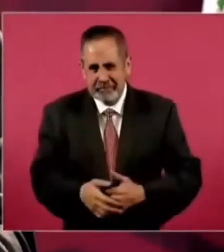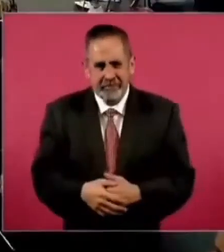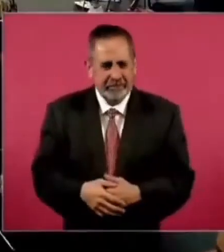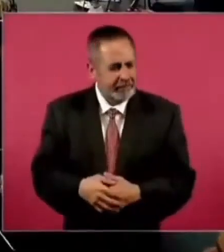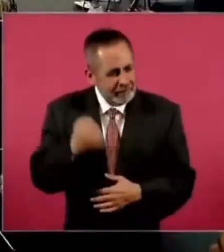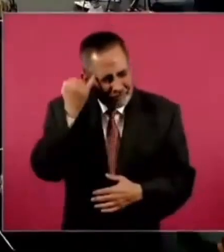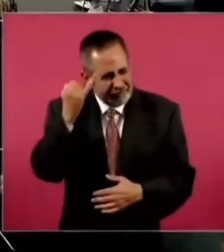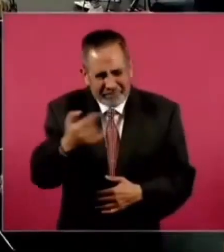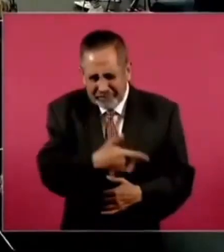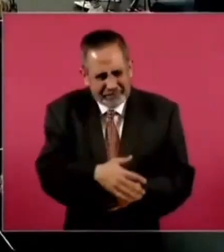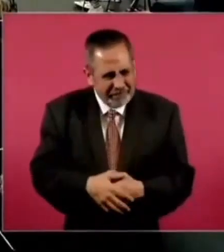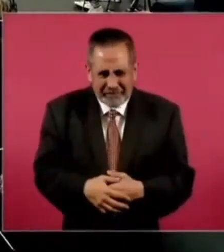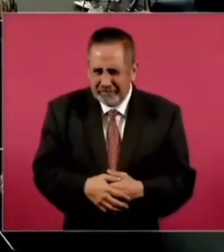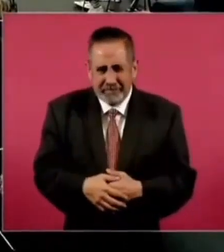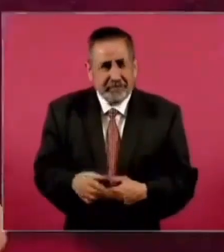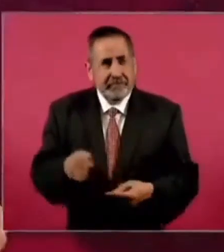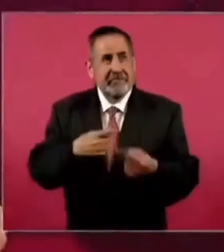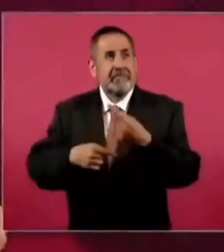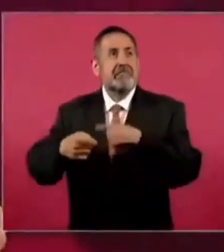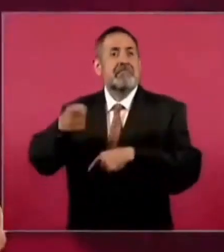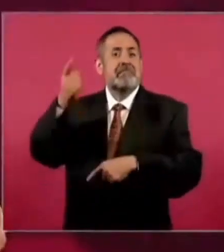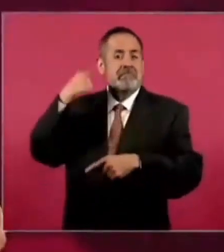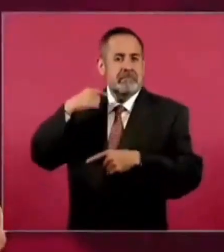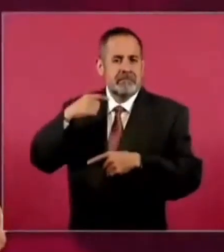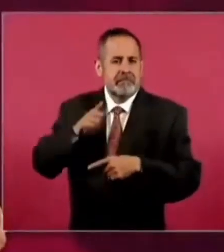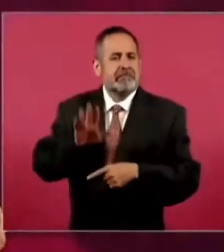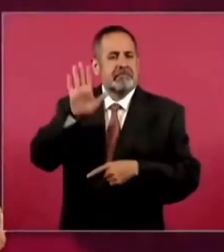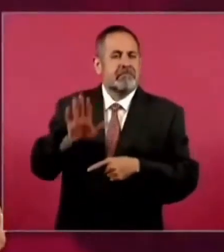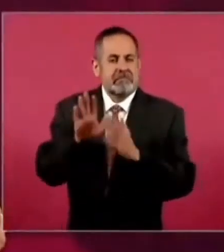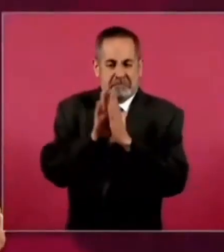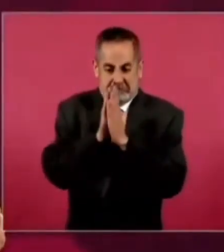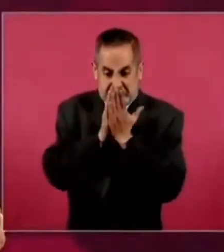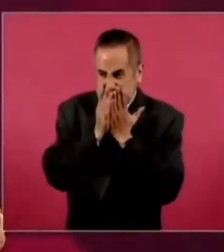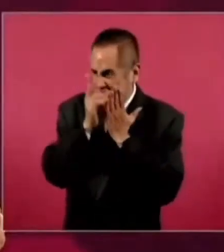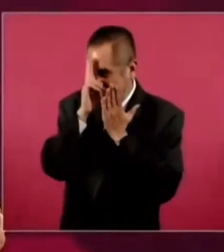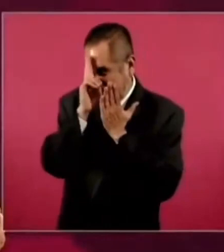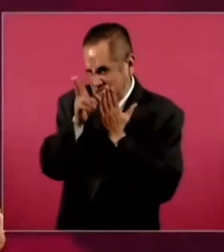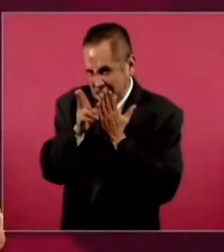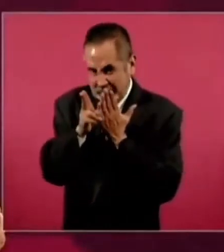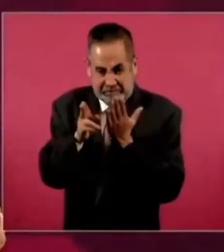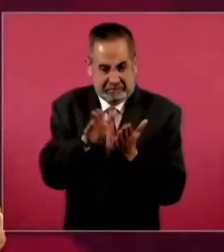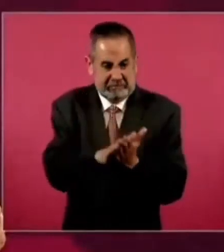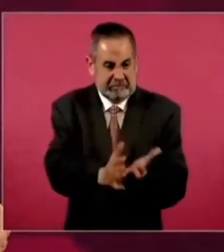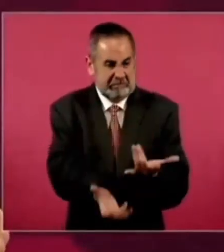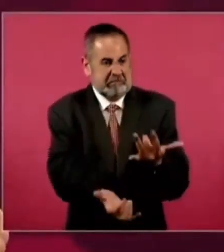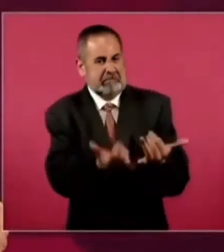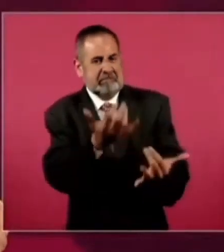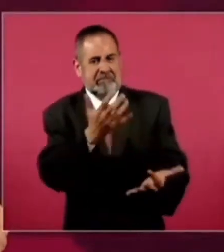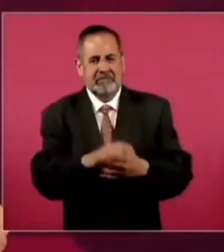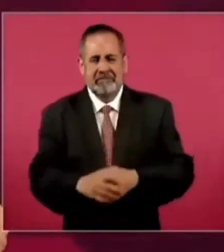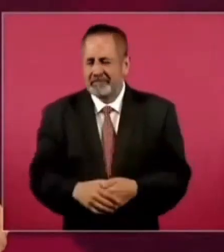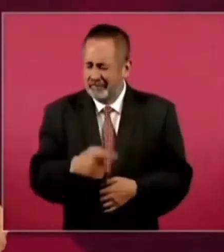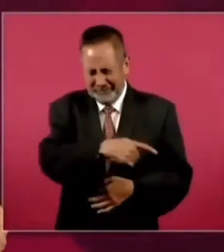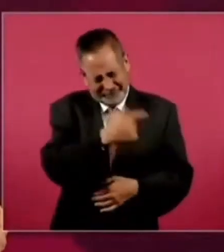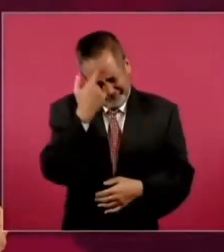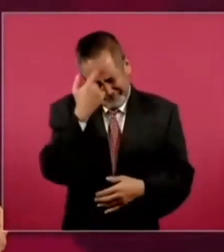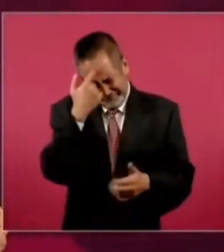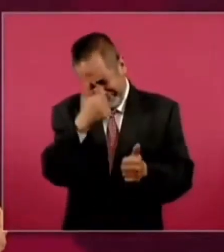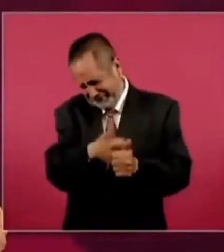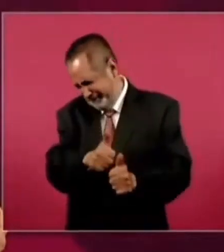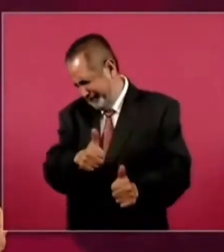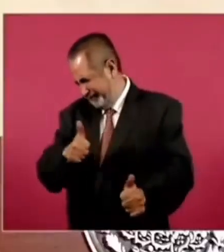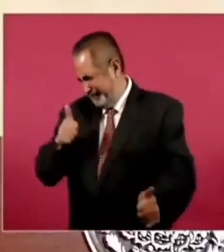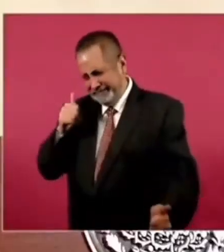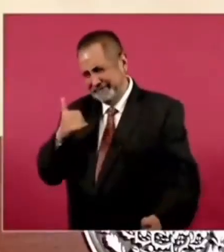Imagínense lo que es regresar a los libros prohibidos. son muy retrógradas.